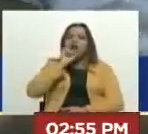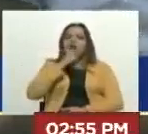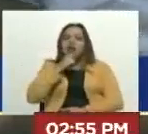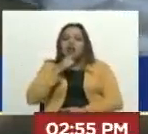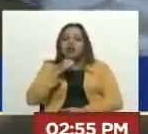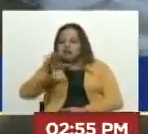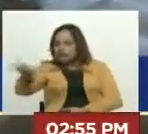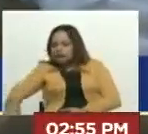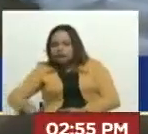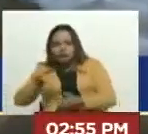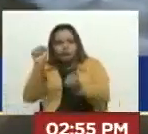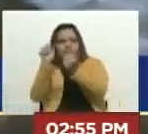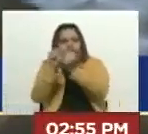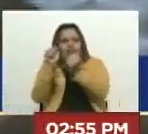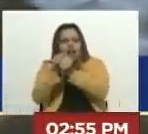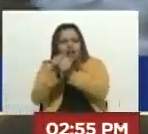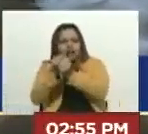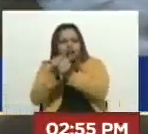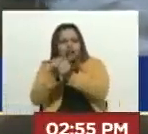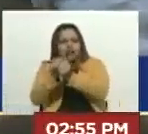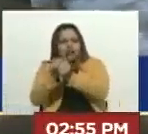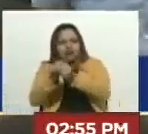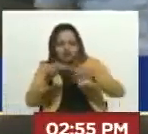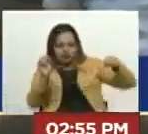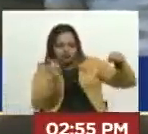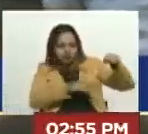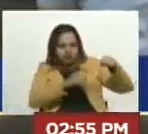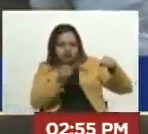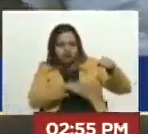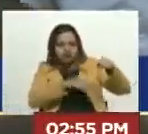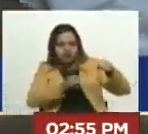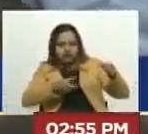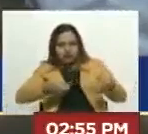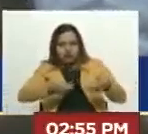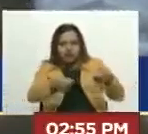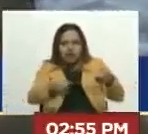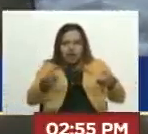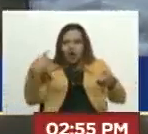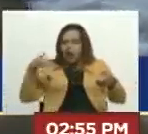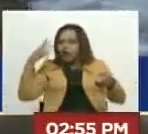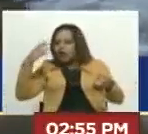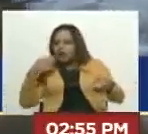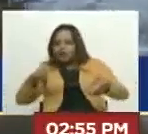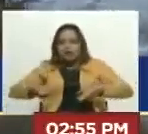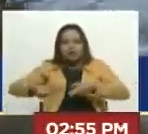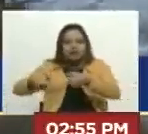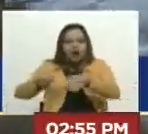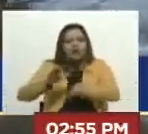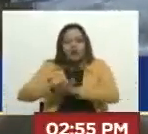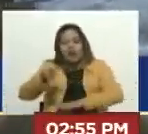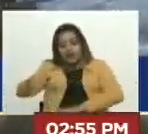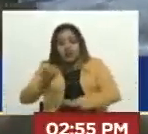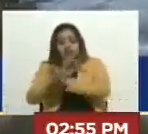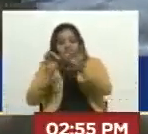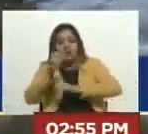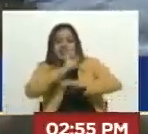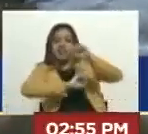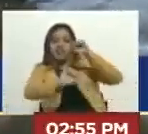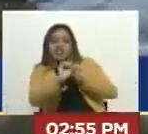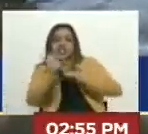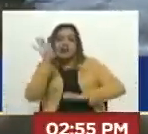recogiendo piedras para llevarla, ponerlas en una carreta, y un muchacho en la carreta la llevaba, porque esa era el arma principal de defensa